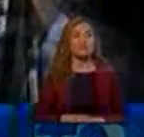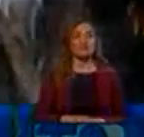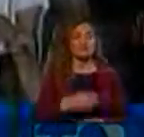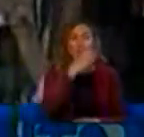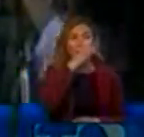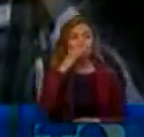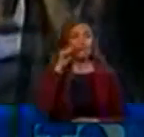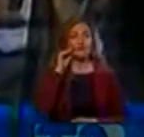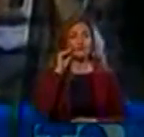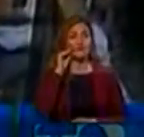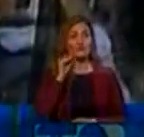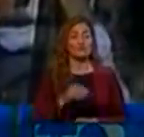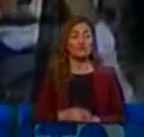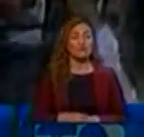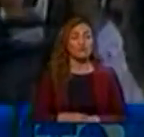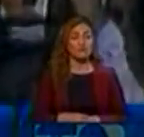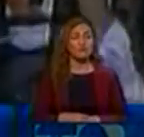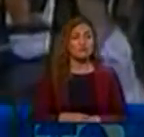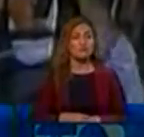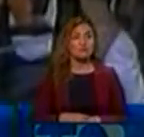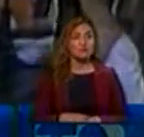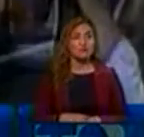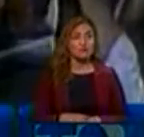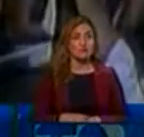¡Nebot! ¡Nebot no se va!